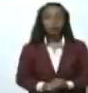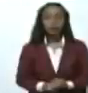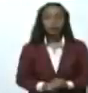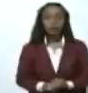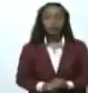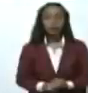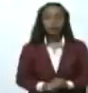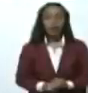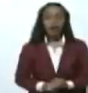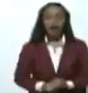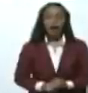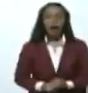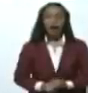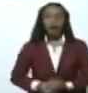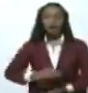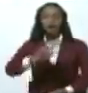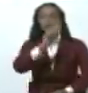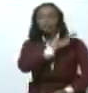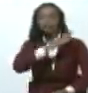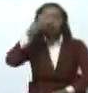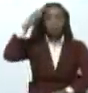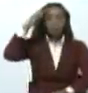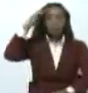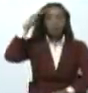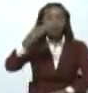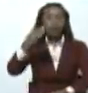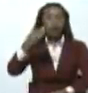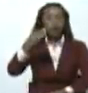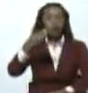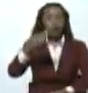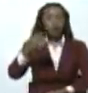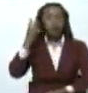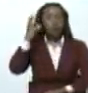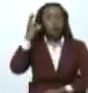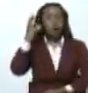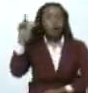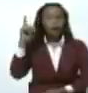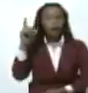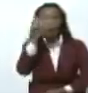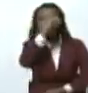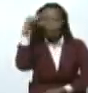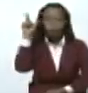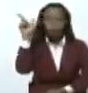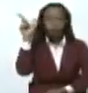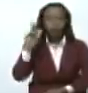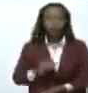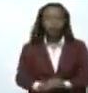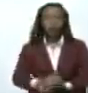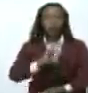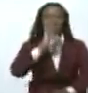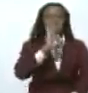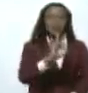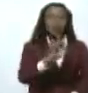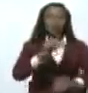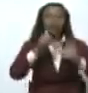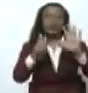Carmen Teresa Meléndez Rivas, Partido Socialista Unido de Venezuela, con